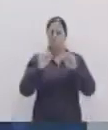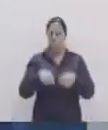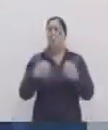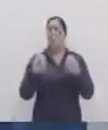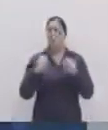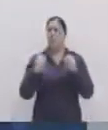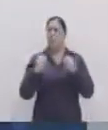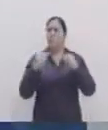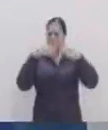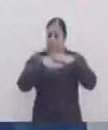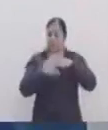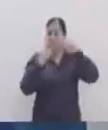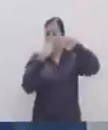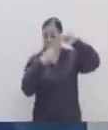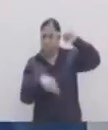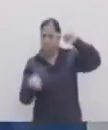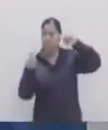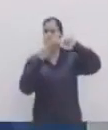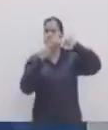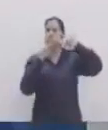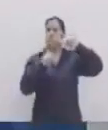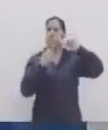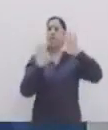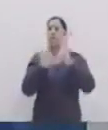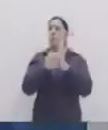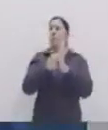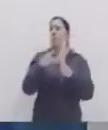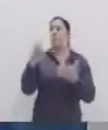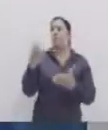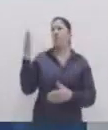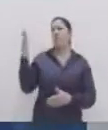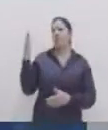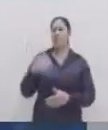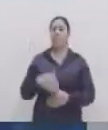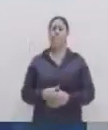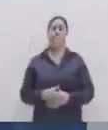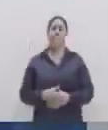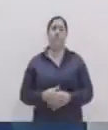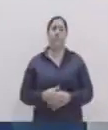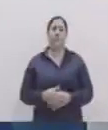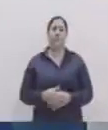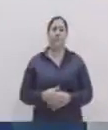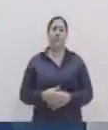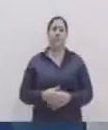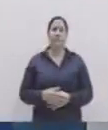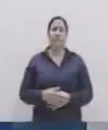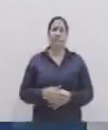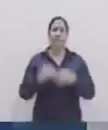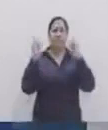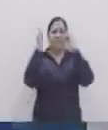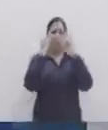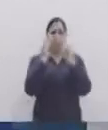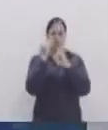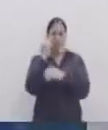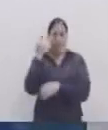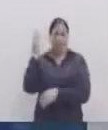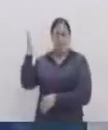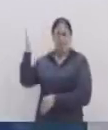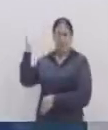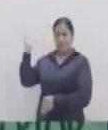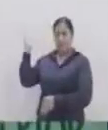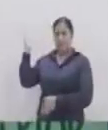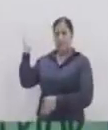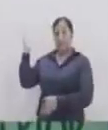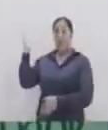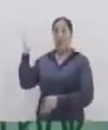de las circunferencias. Por ejemplo, el ángulo central. El ángulo central se distingue pues su vértice